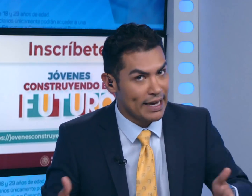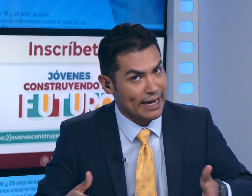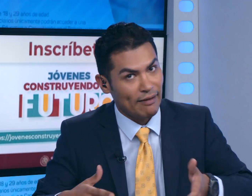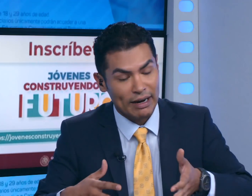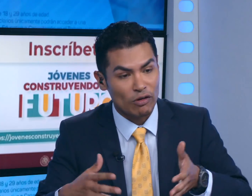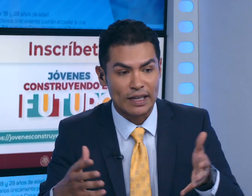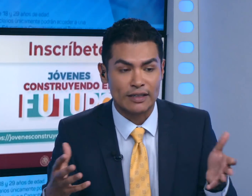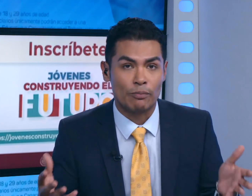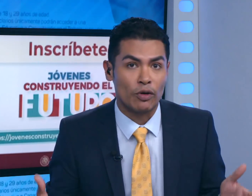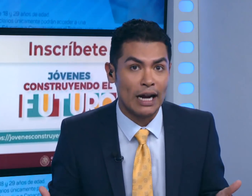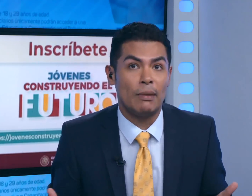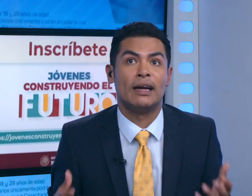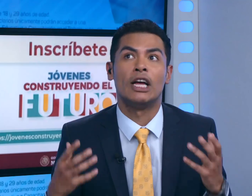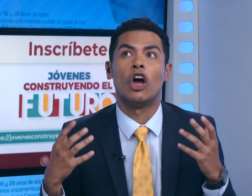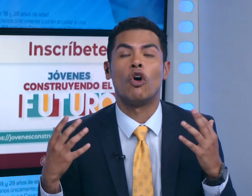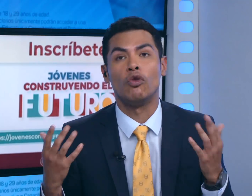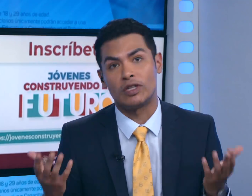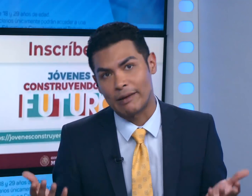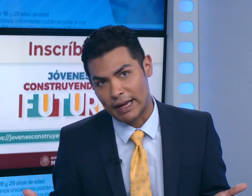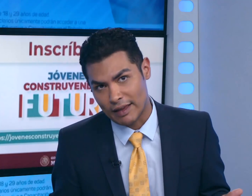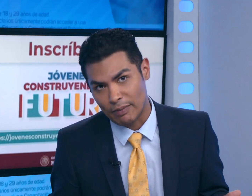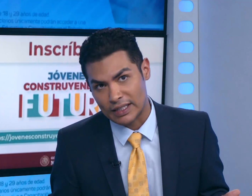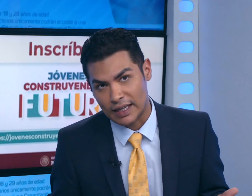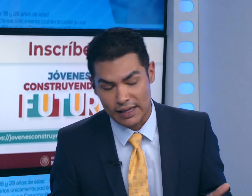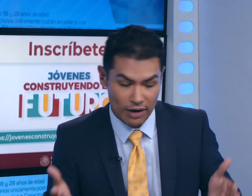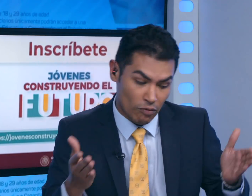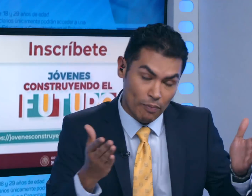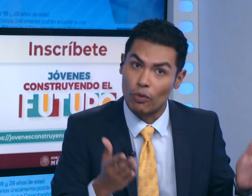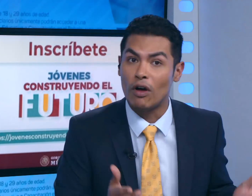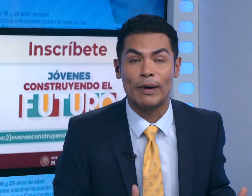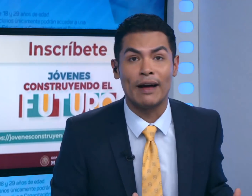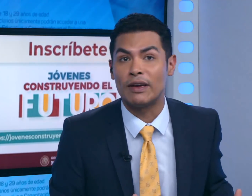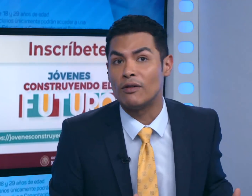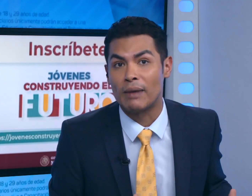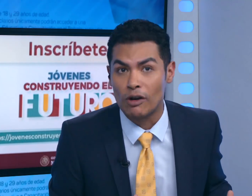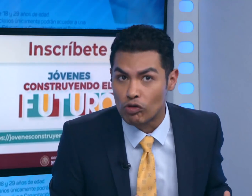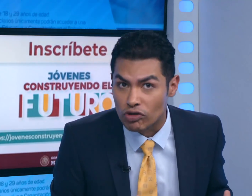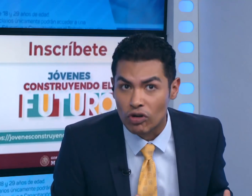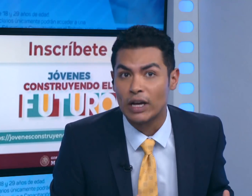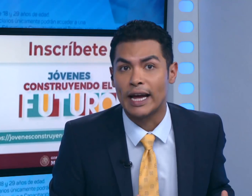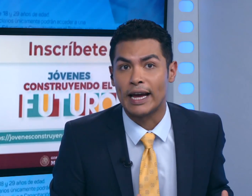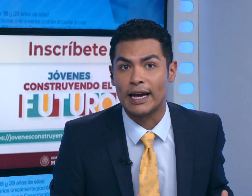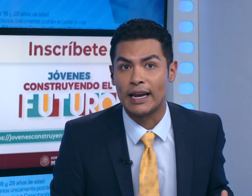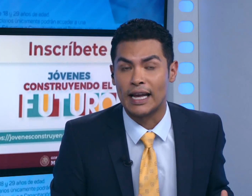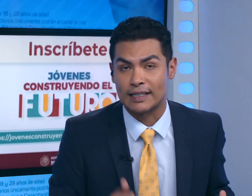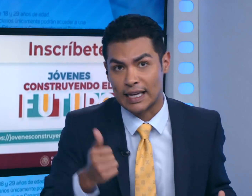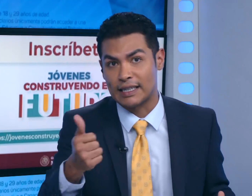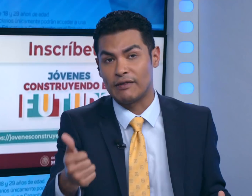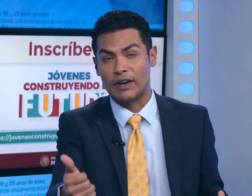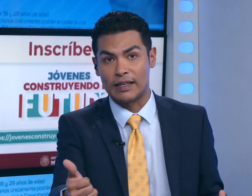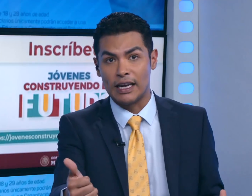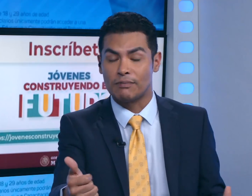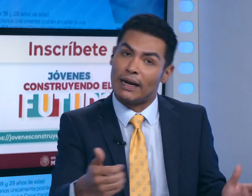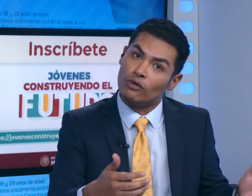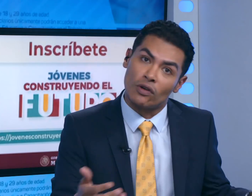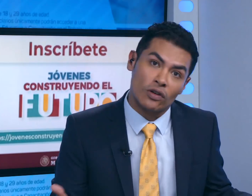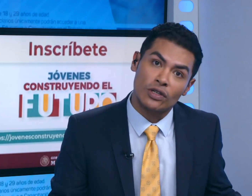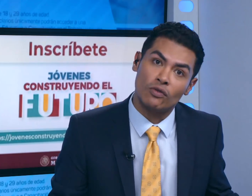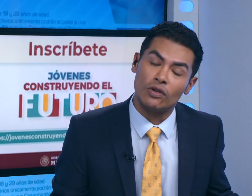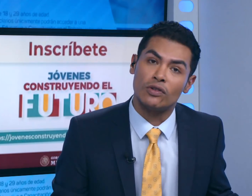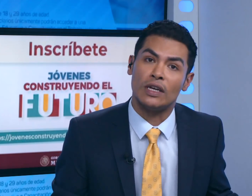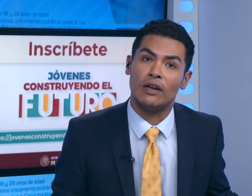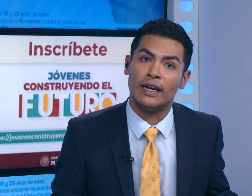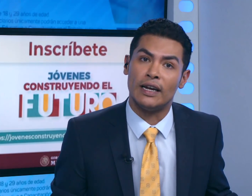que se vaya a acabar con este programa. Justamente, presidente, como pudo haber habido mal uso en las estancias infantiles, mal uso